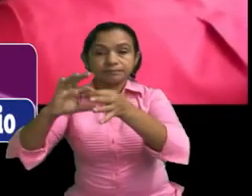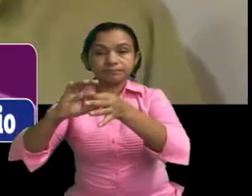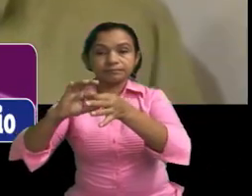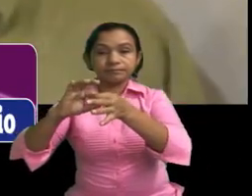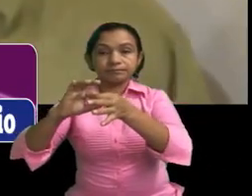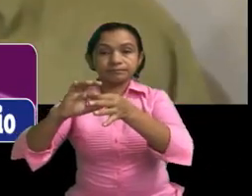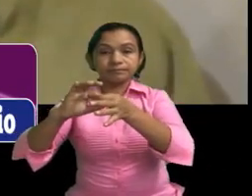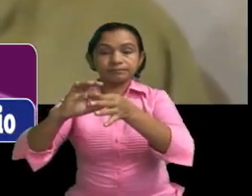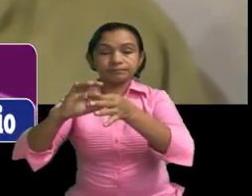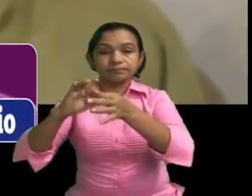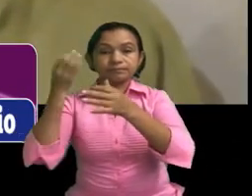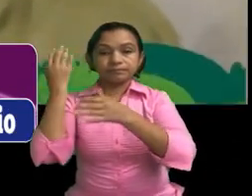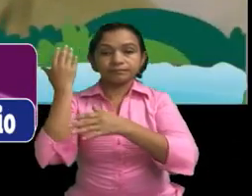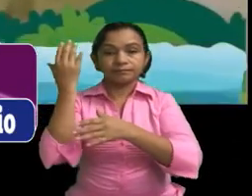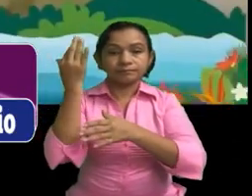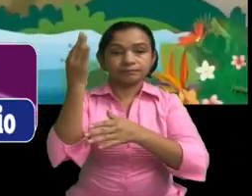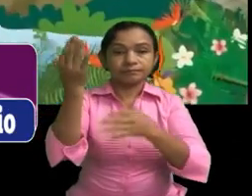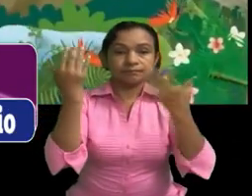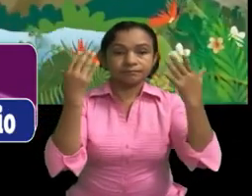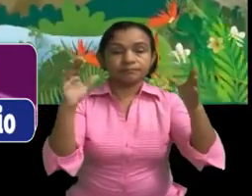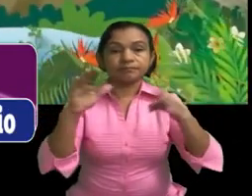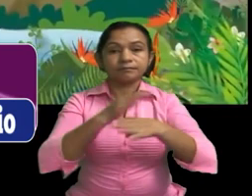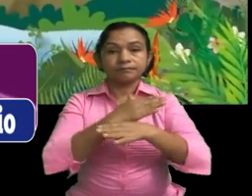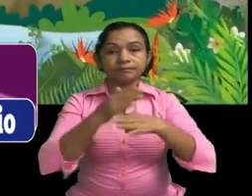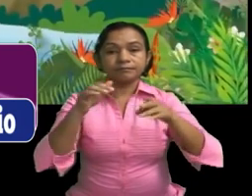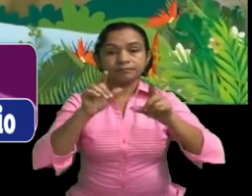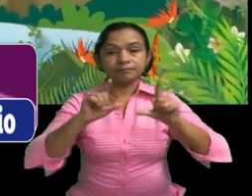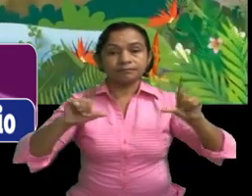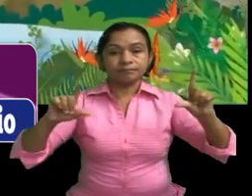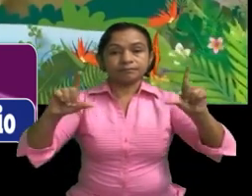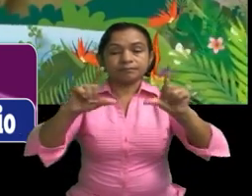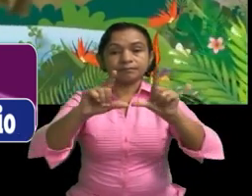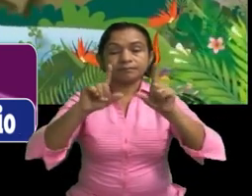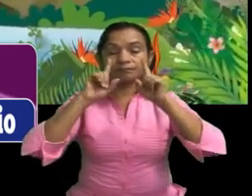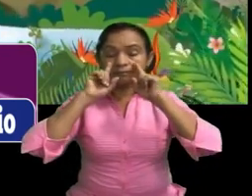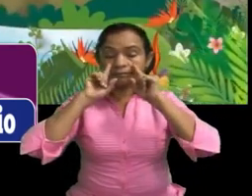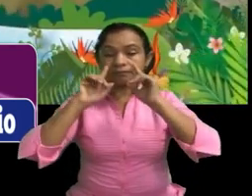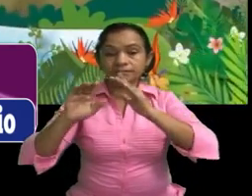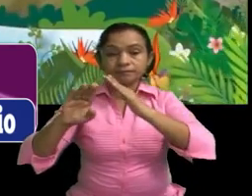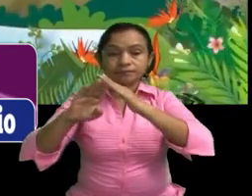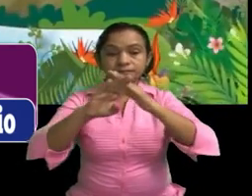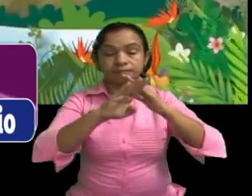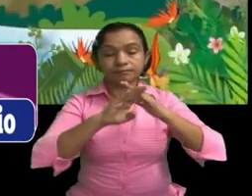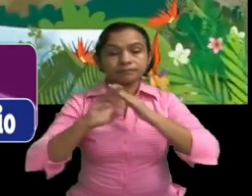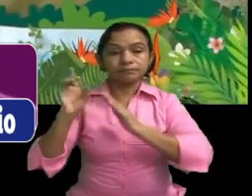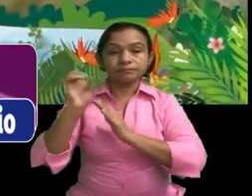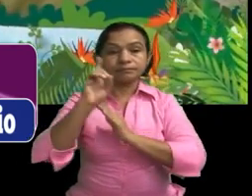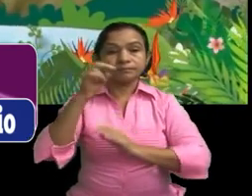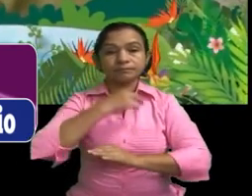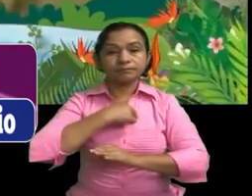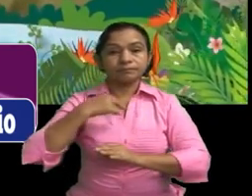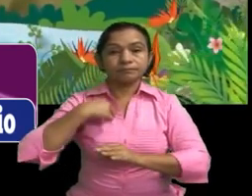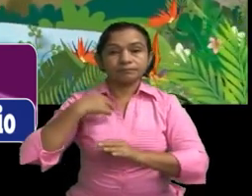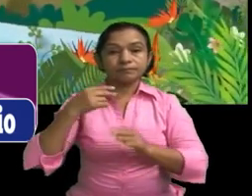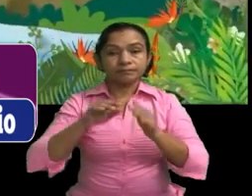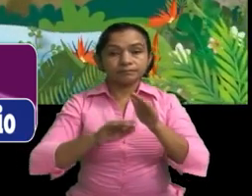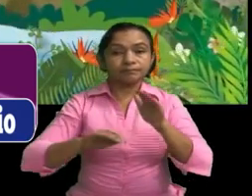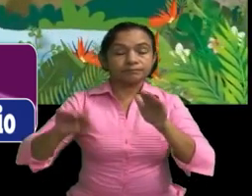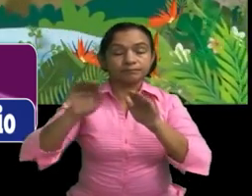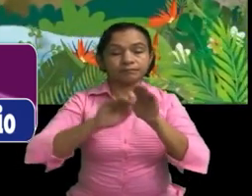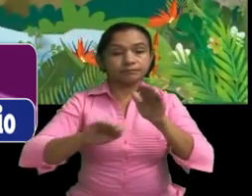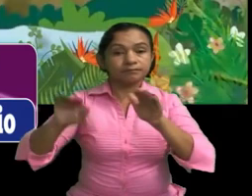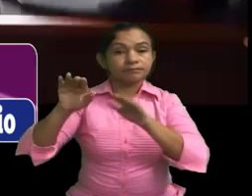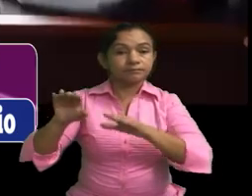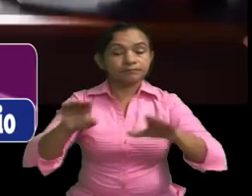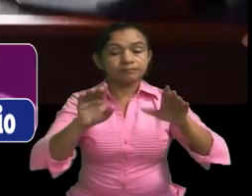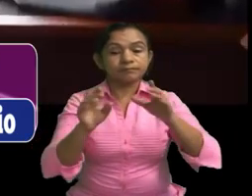sistemas agroforestales. Uh-huh. Esta zona de amortiguamiento es donde se han venido intensificando las acciones